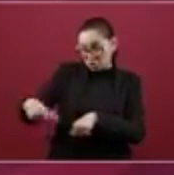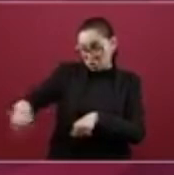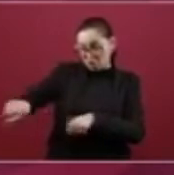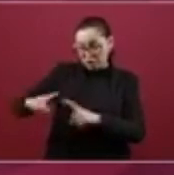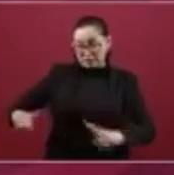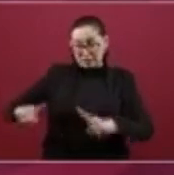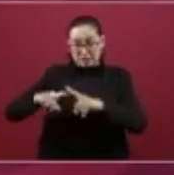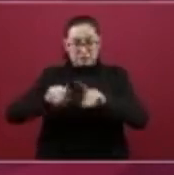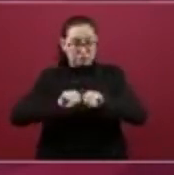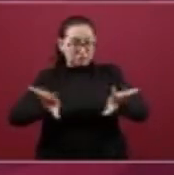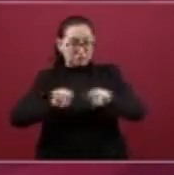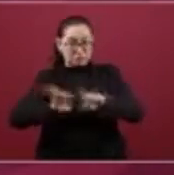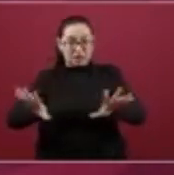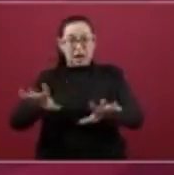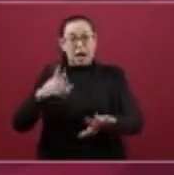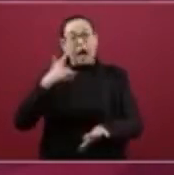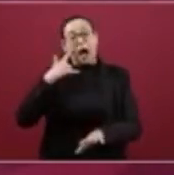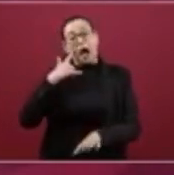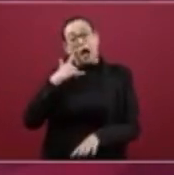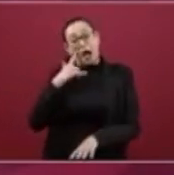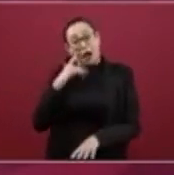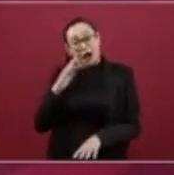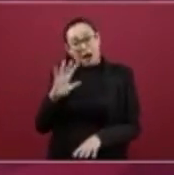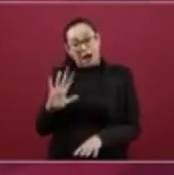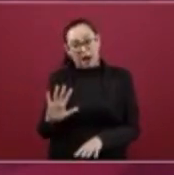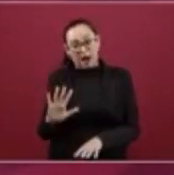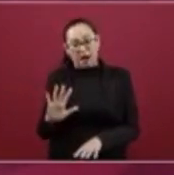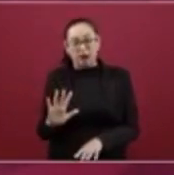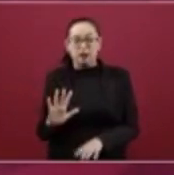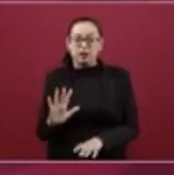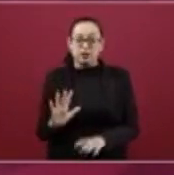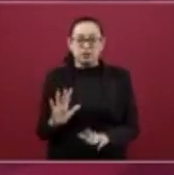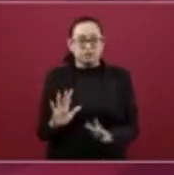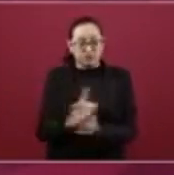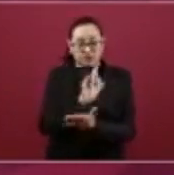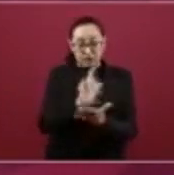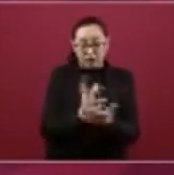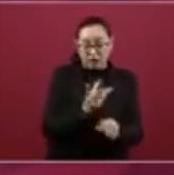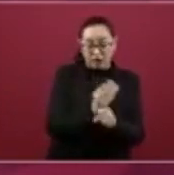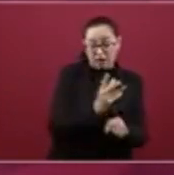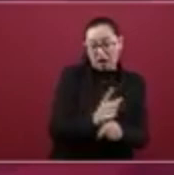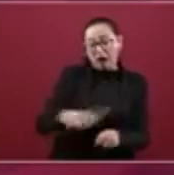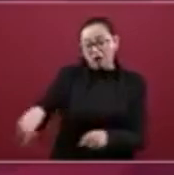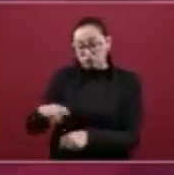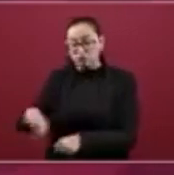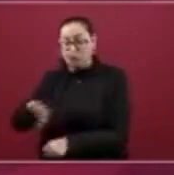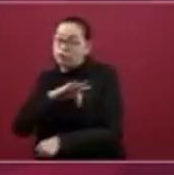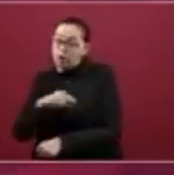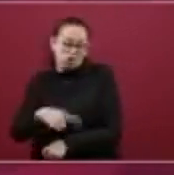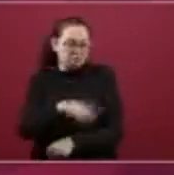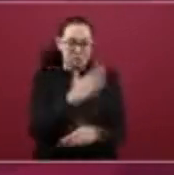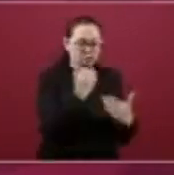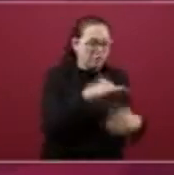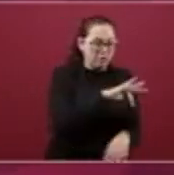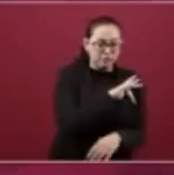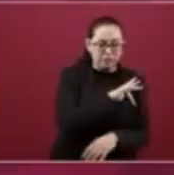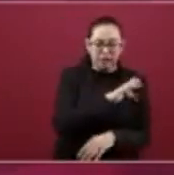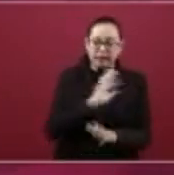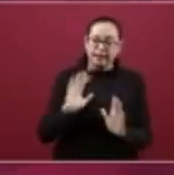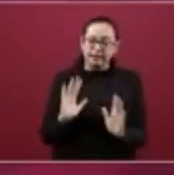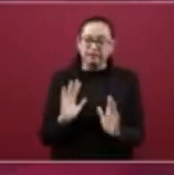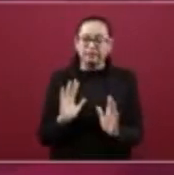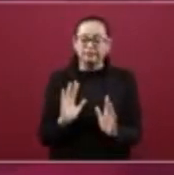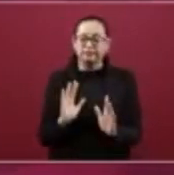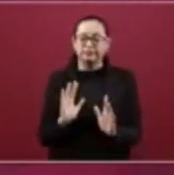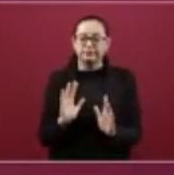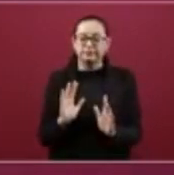hablarse sobre esto. Y hablo de creyentes y no creyentes. A mí me gustaría que se facilitaran las